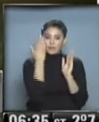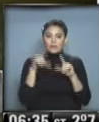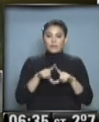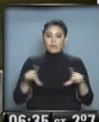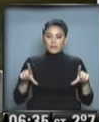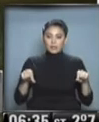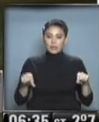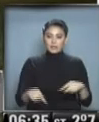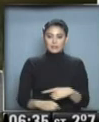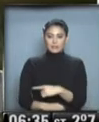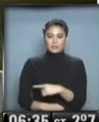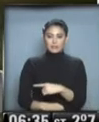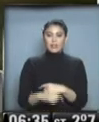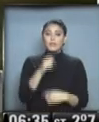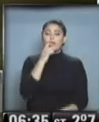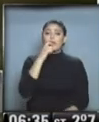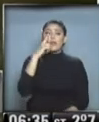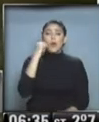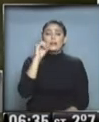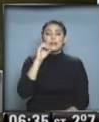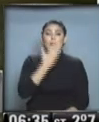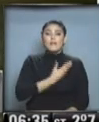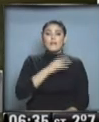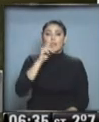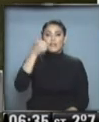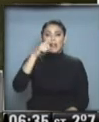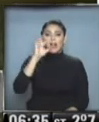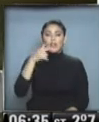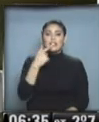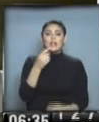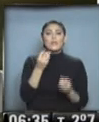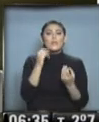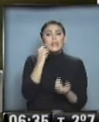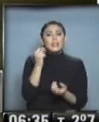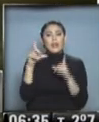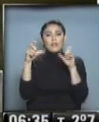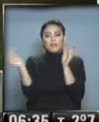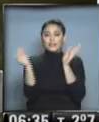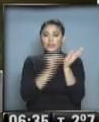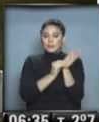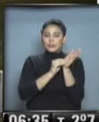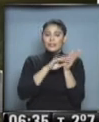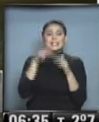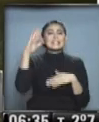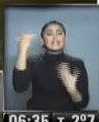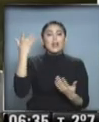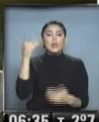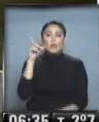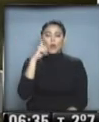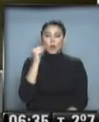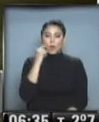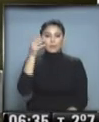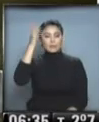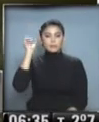facebook.com/nadia630.tv, y tenemos a Franco Cobos, que nos dice: buen día, le comparto una foto de Río Gallegos. Un saludo para Charlie el chileno de parte de